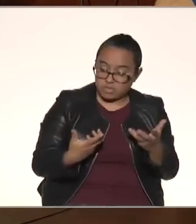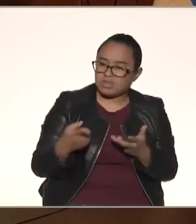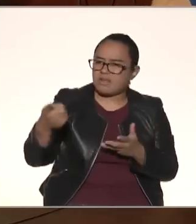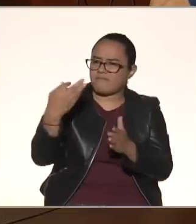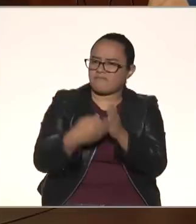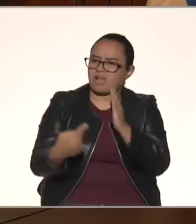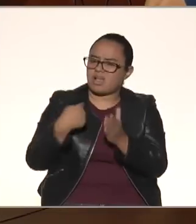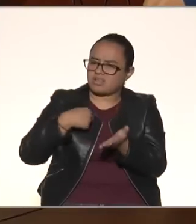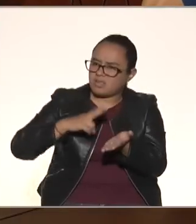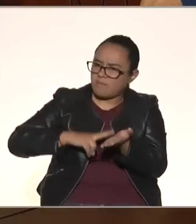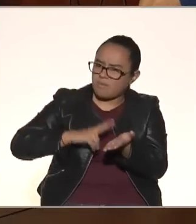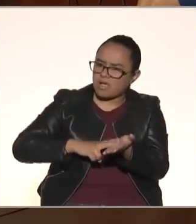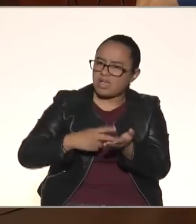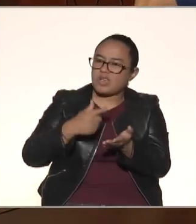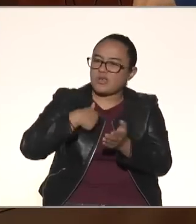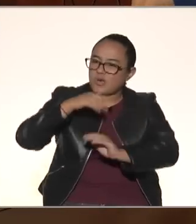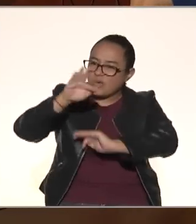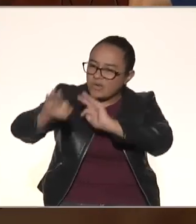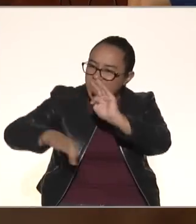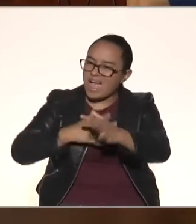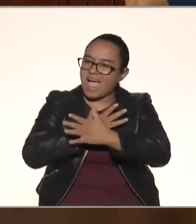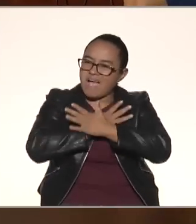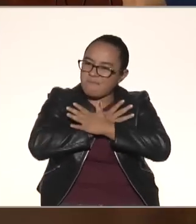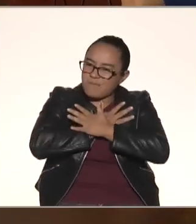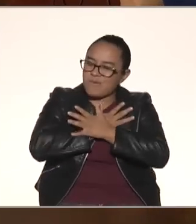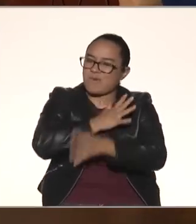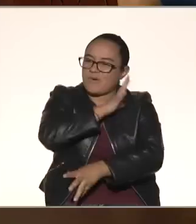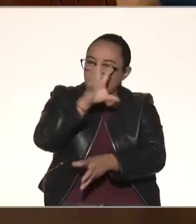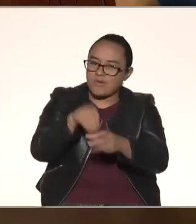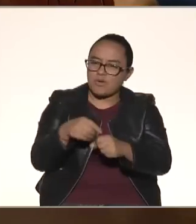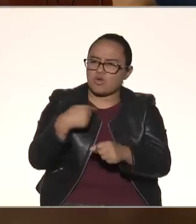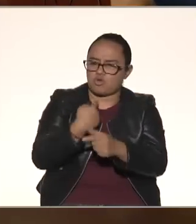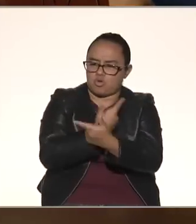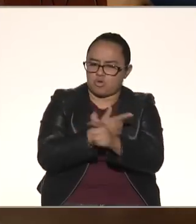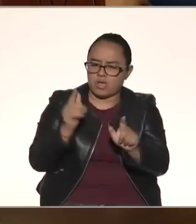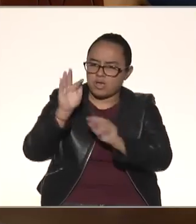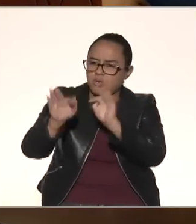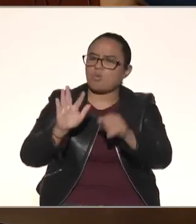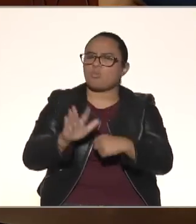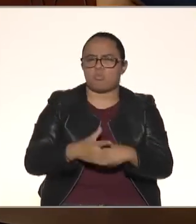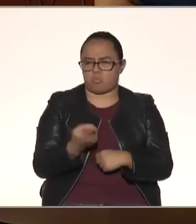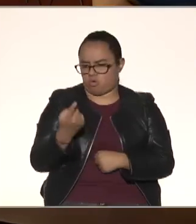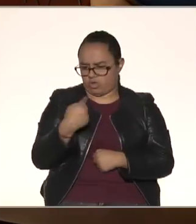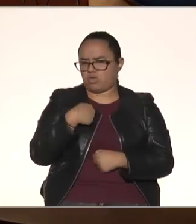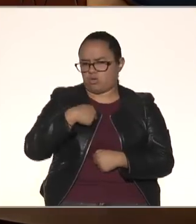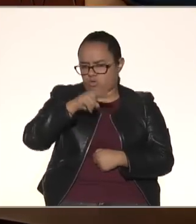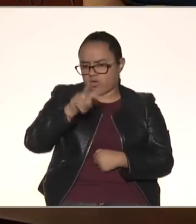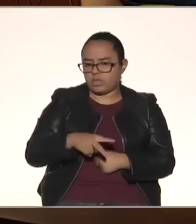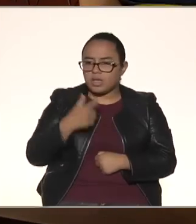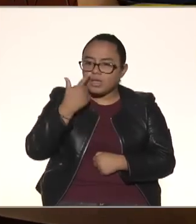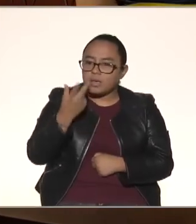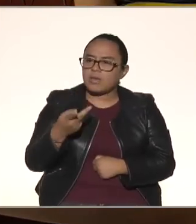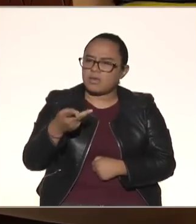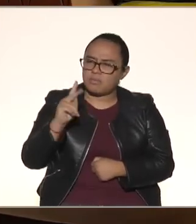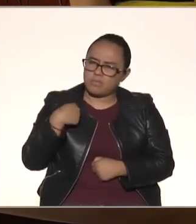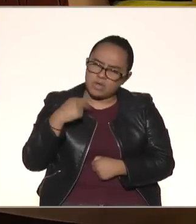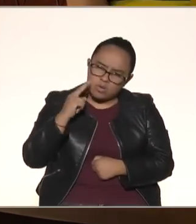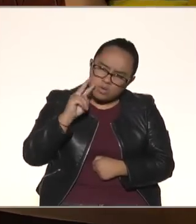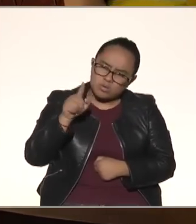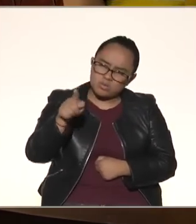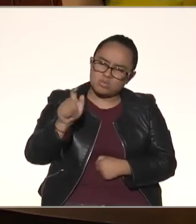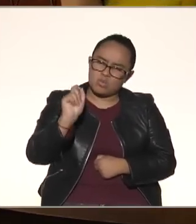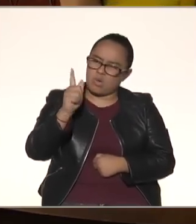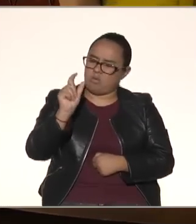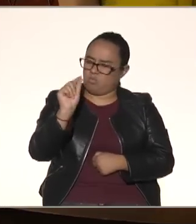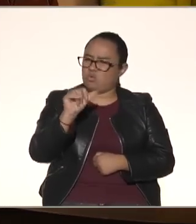por ti, que lo hago con todo el amor, ¿no? Y con toda la libertad, porque lo quiero hacer, pero pues también siento una parte tuya muy egoísta.